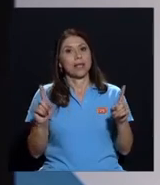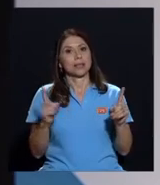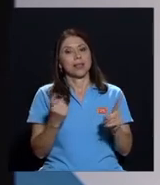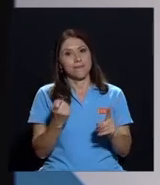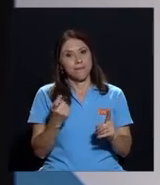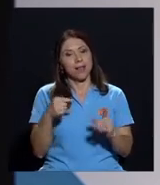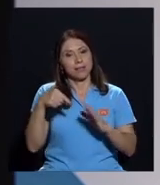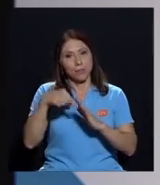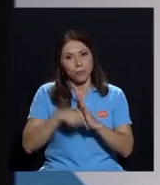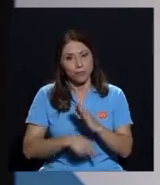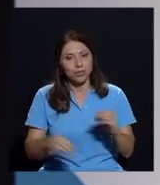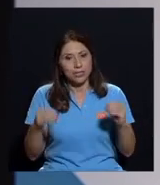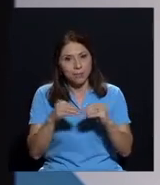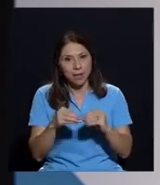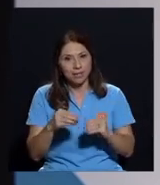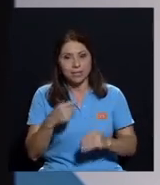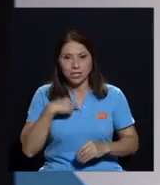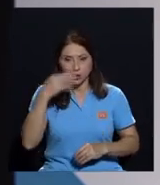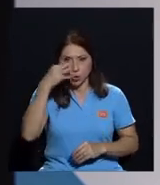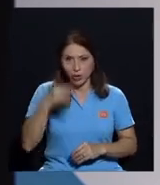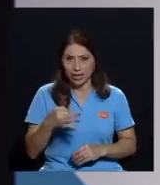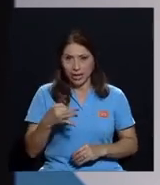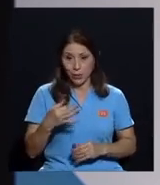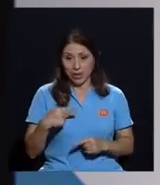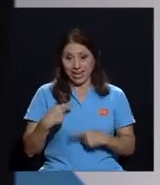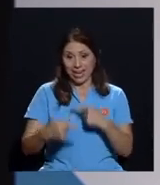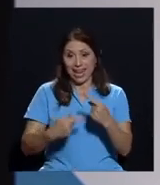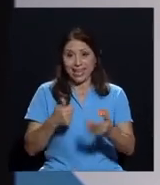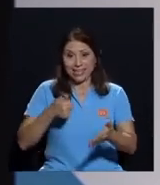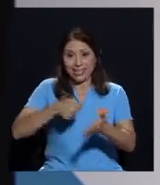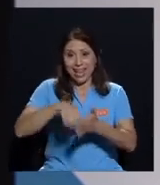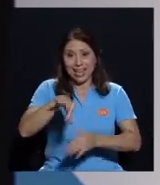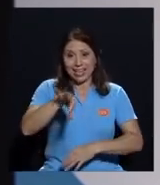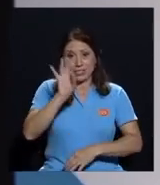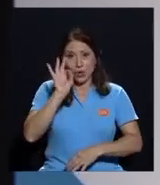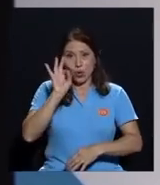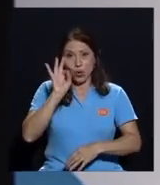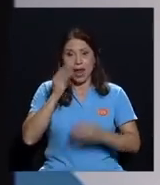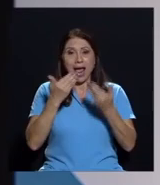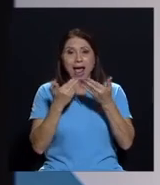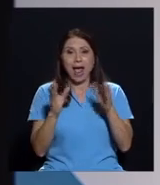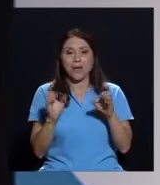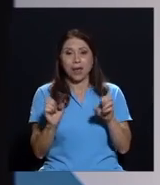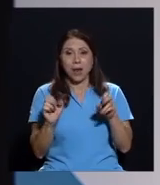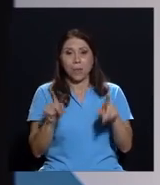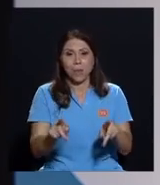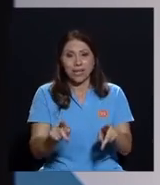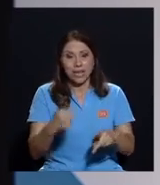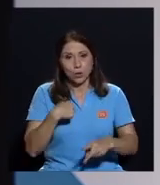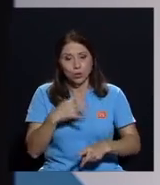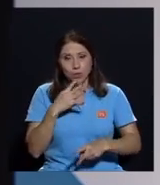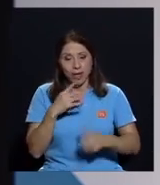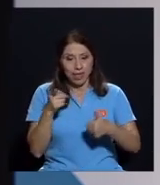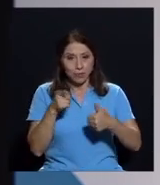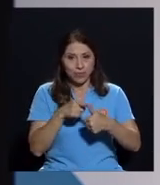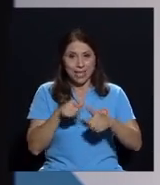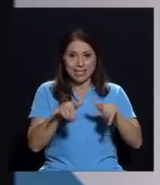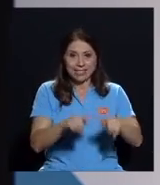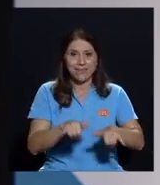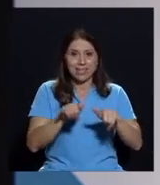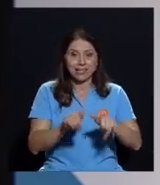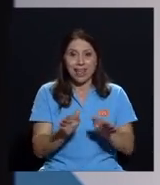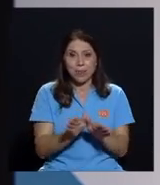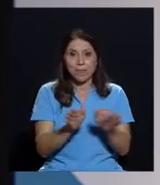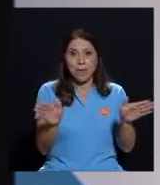profundizar más y yo creo que esta elección abre la puerta en la materia es que señalado en estabilidad macroeconómica a partir de